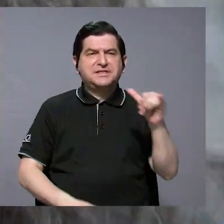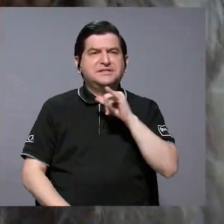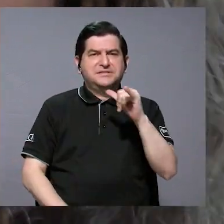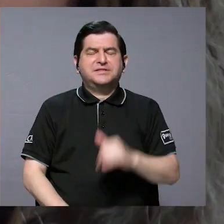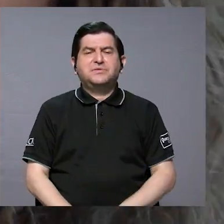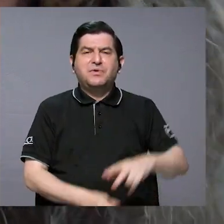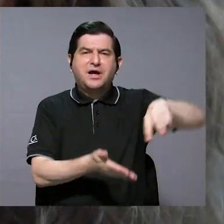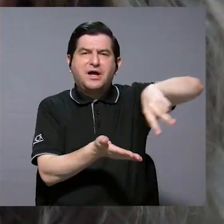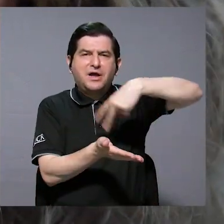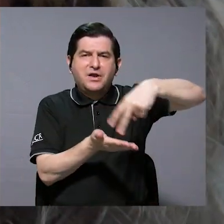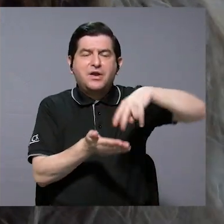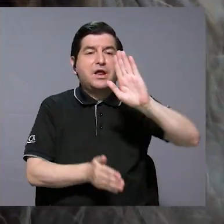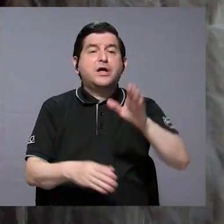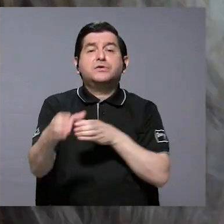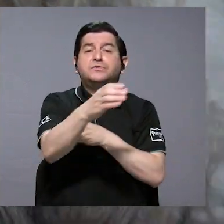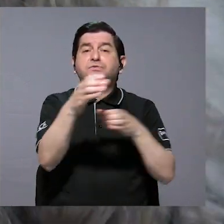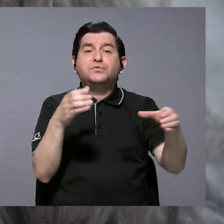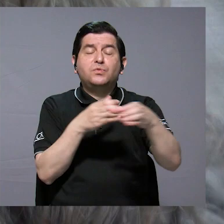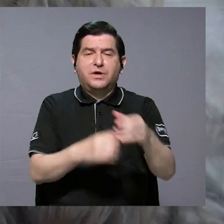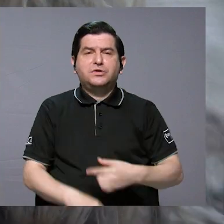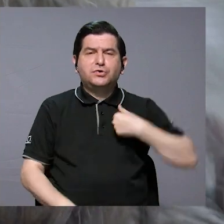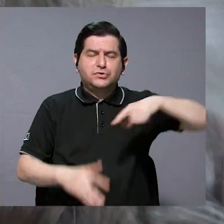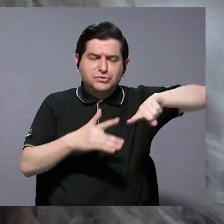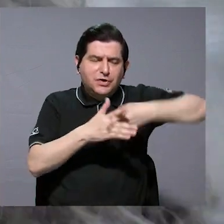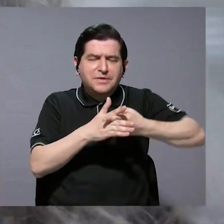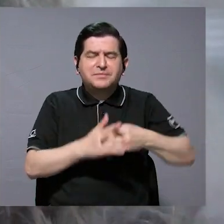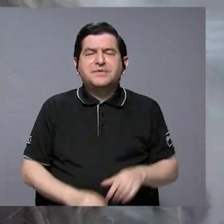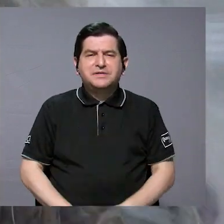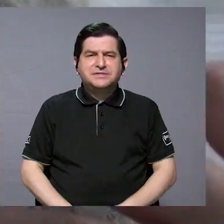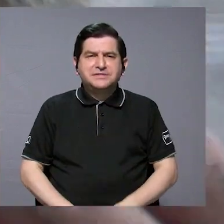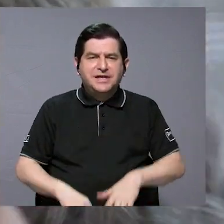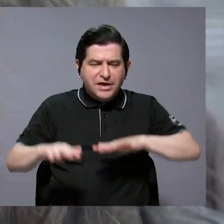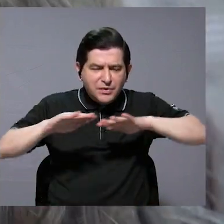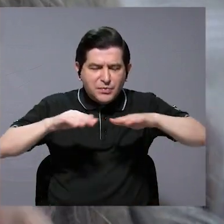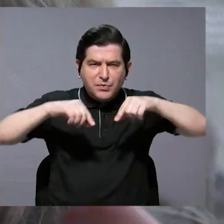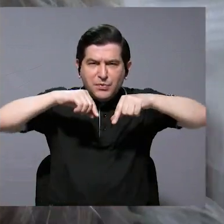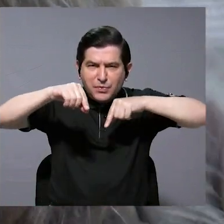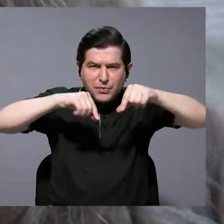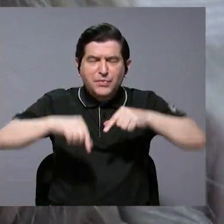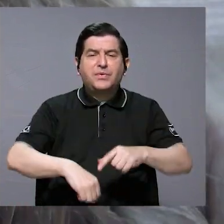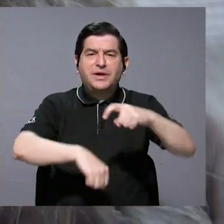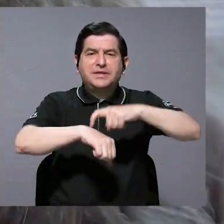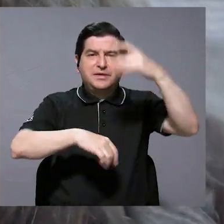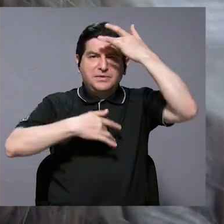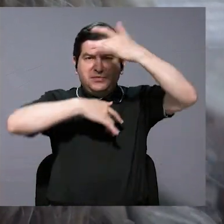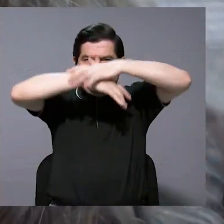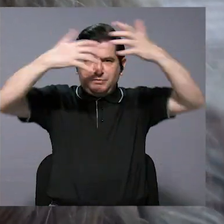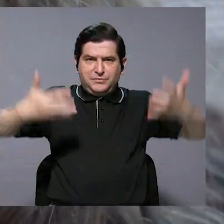sienta como si estuviera bailando en su cuarto, porque yo empecé a mezclar en la pandemia.